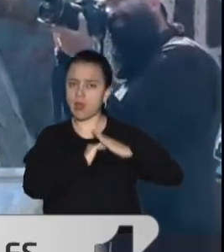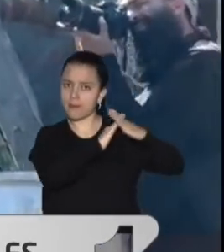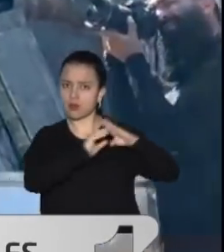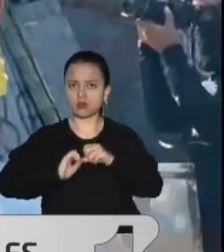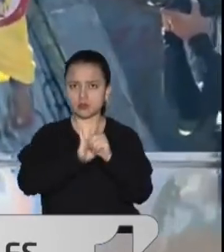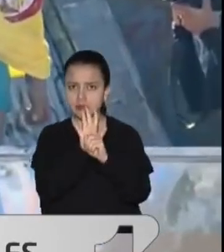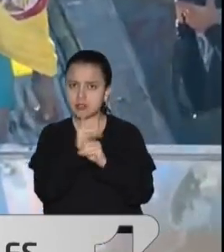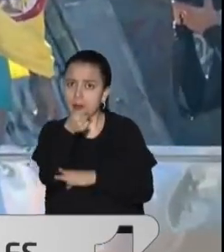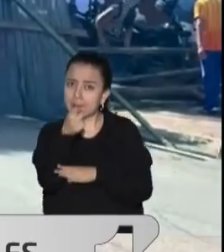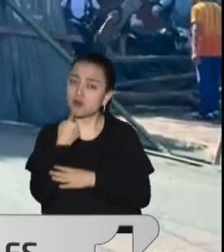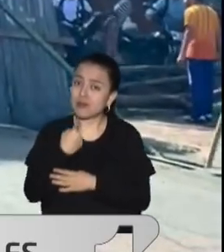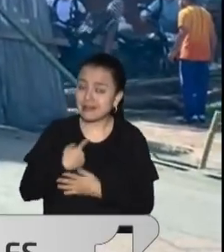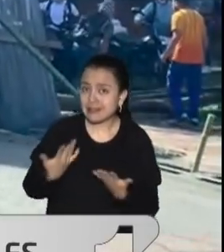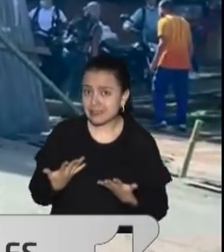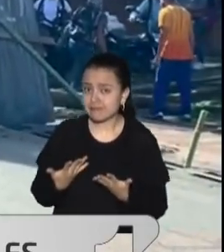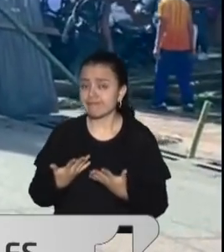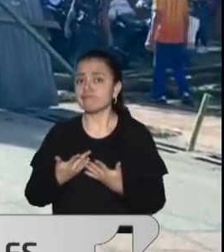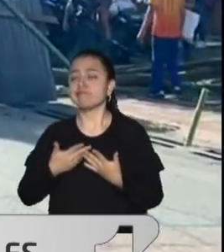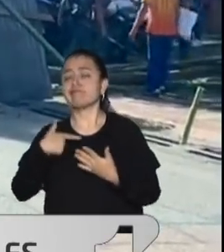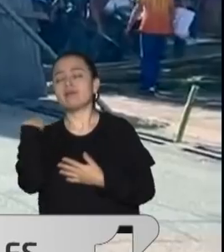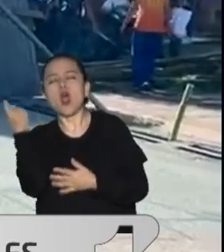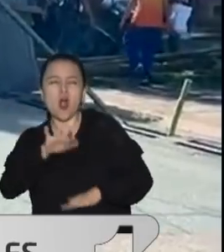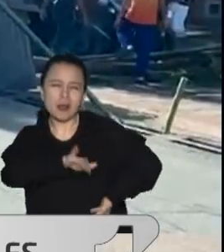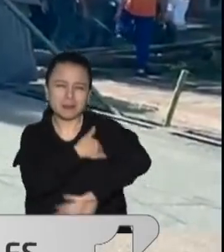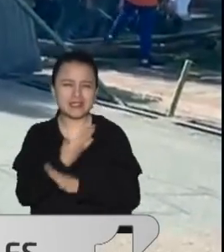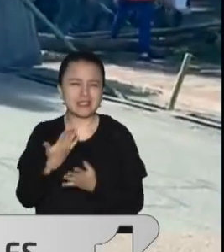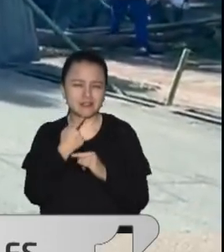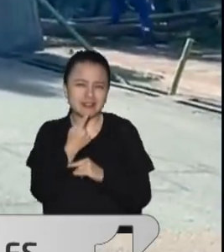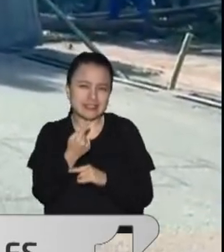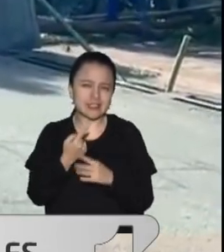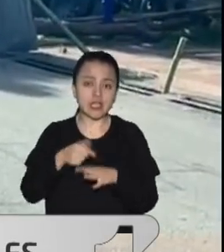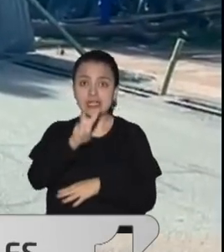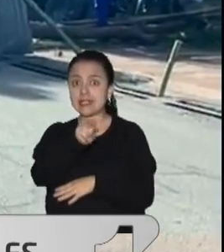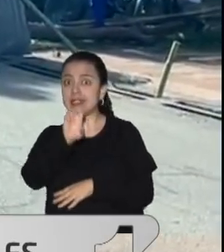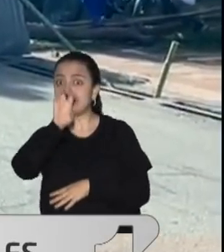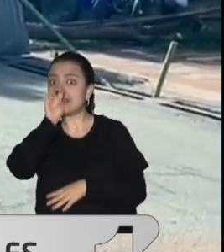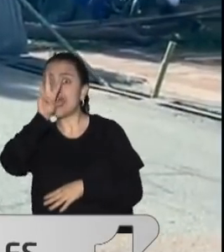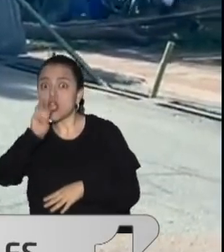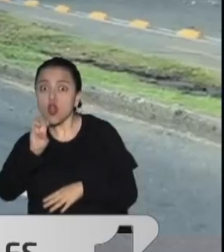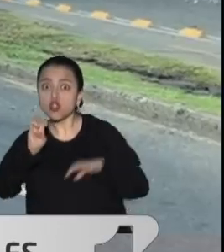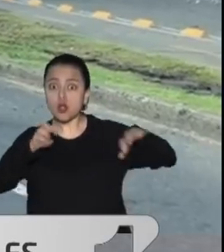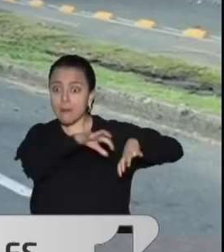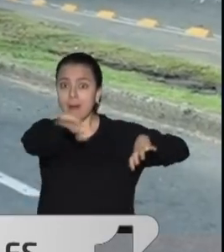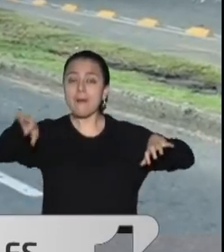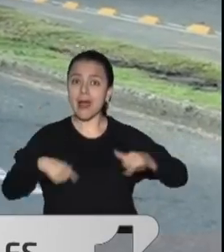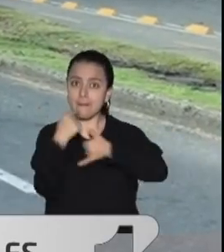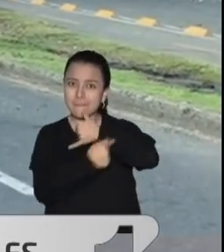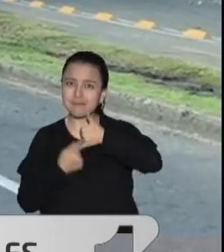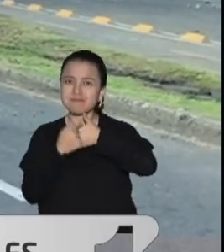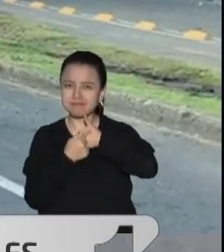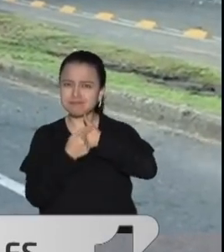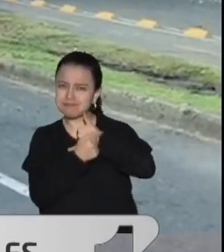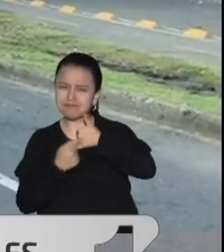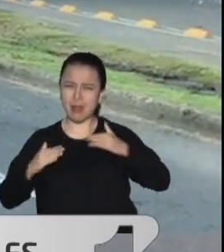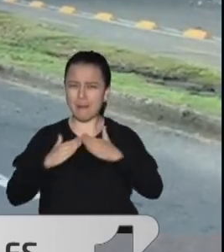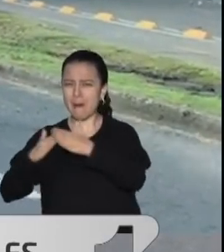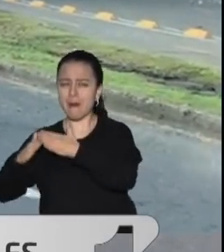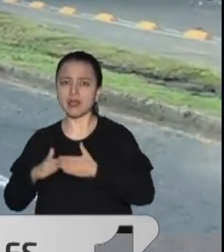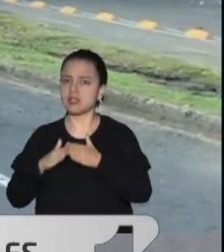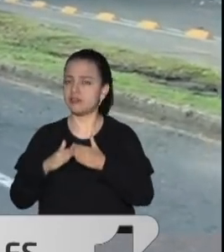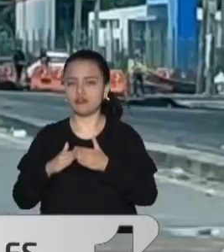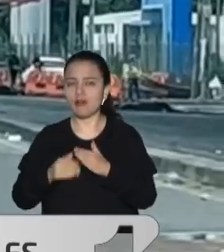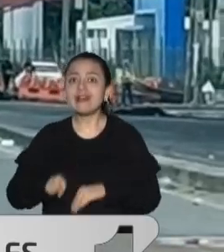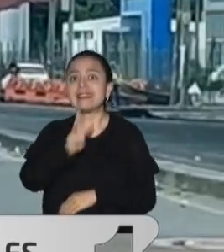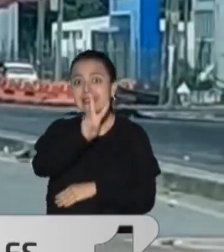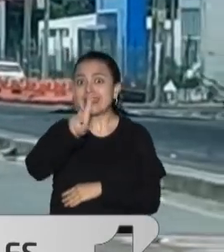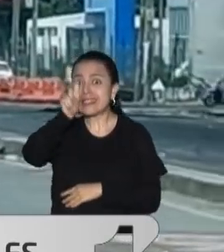Aunque usted dice y aunque todos, aunque el ministerio también lo aseguró, que son 78 los bloqueos que permanecen a lo largo y ancho del país, son